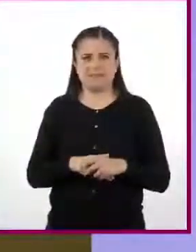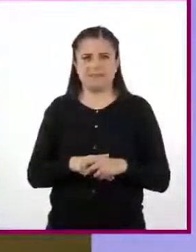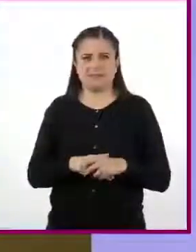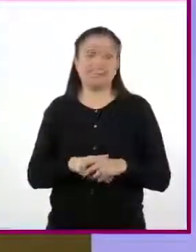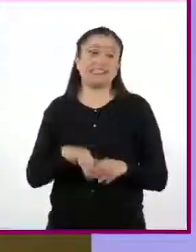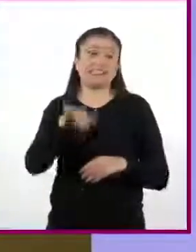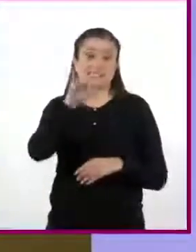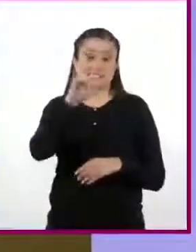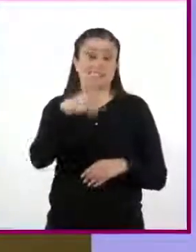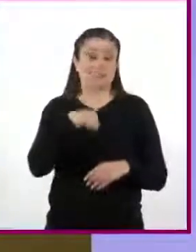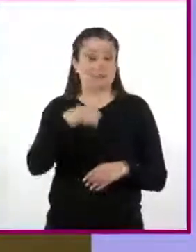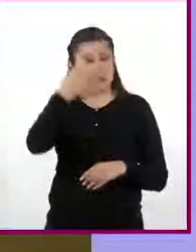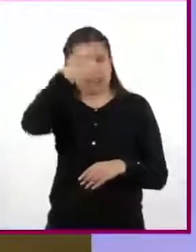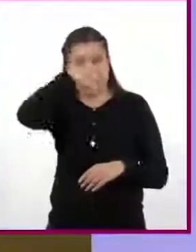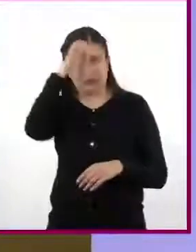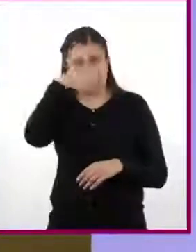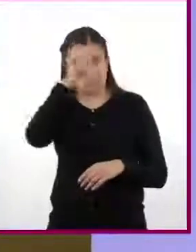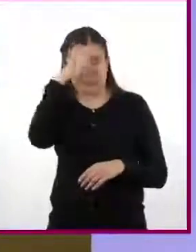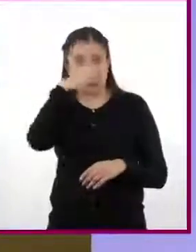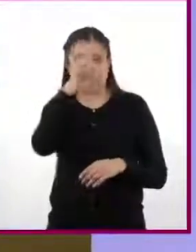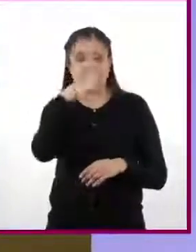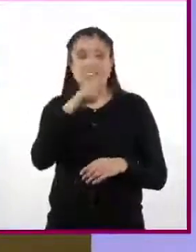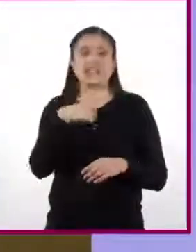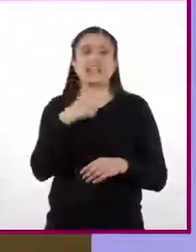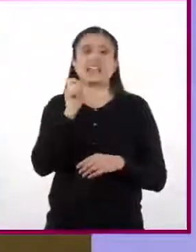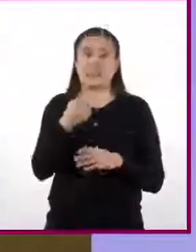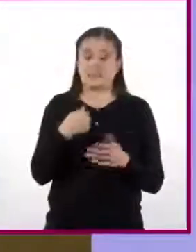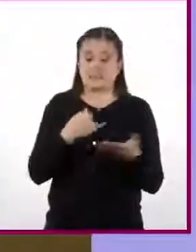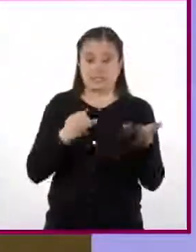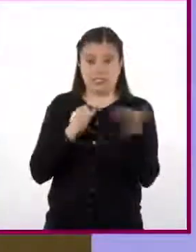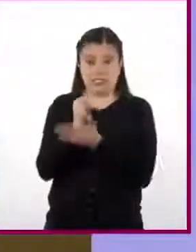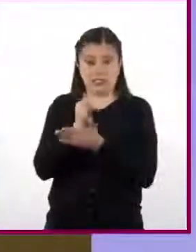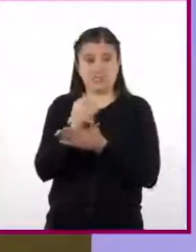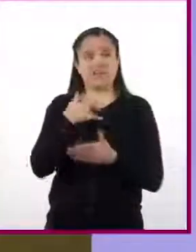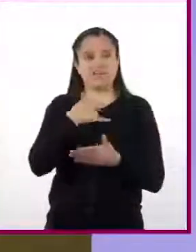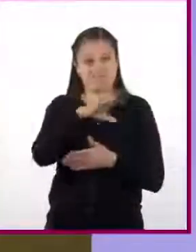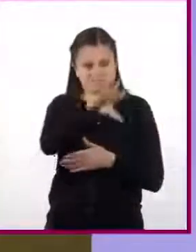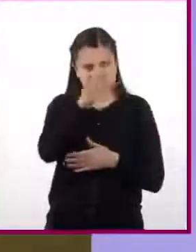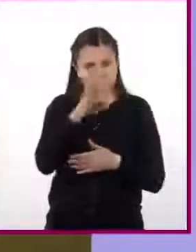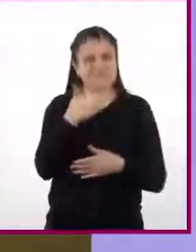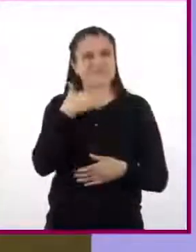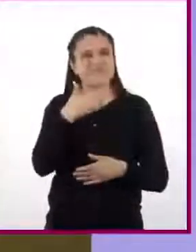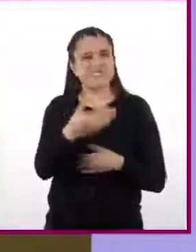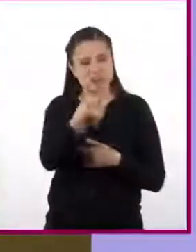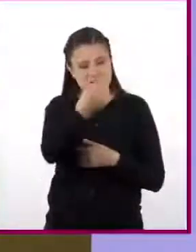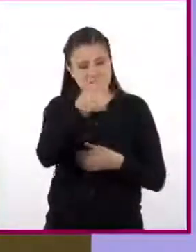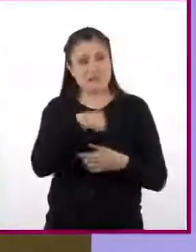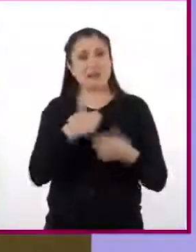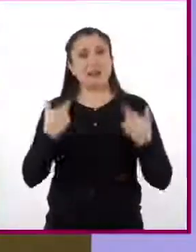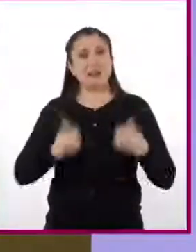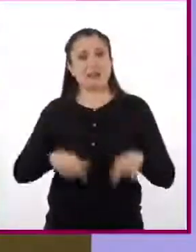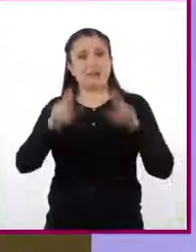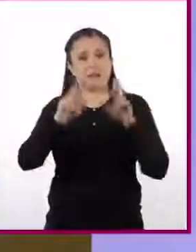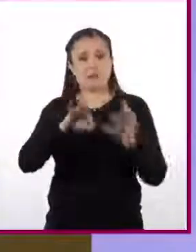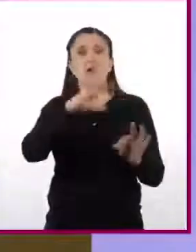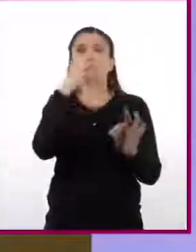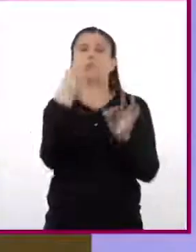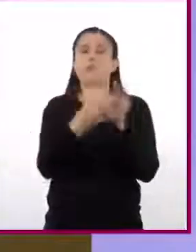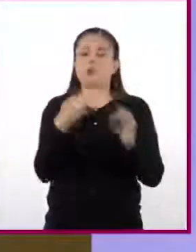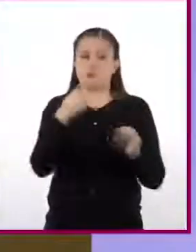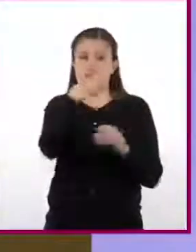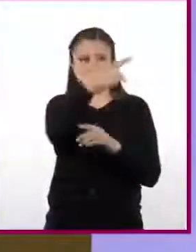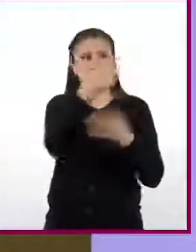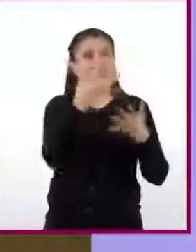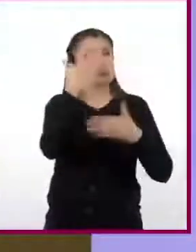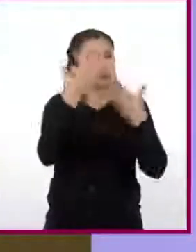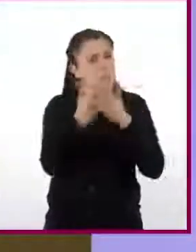Sí, y mi experiencia fue que mi decisión sí fue tomada en cuenta y mi representante sí cumplió con las